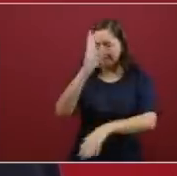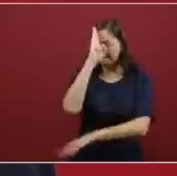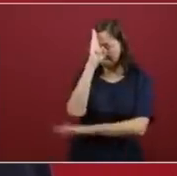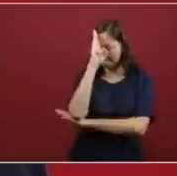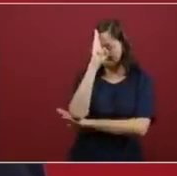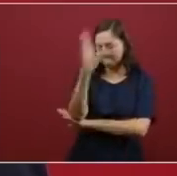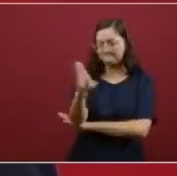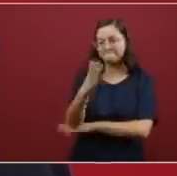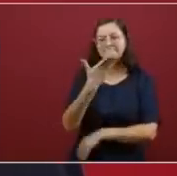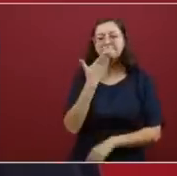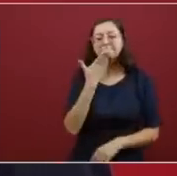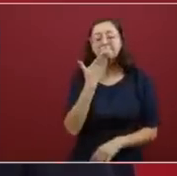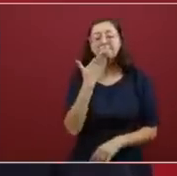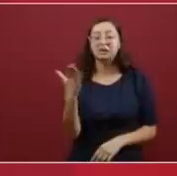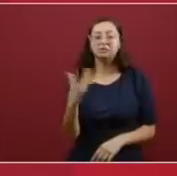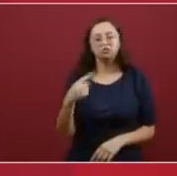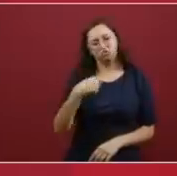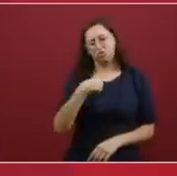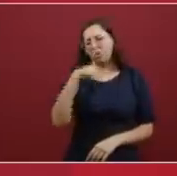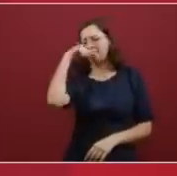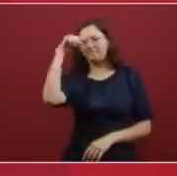no es para presumir.